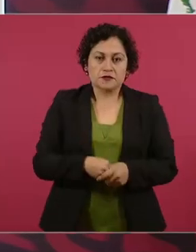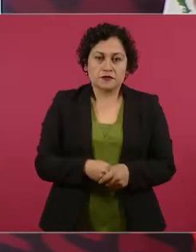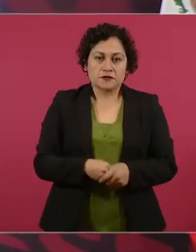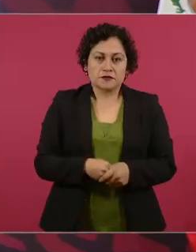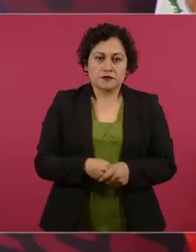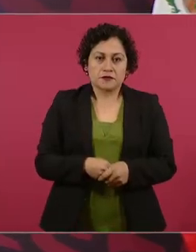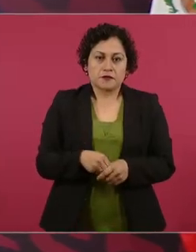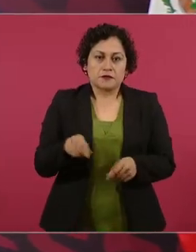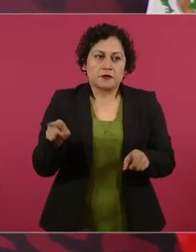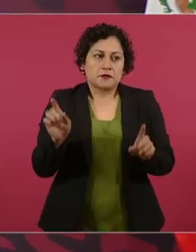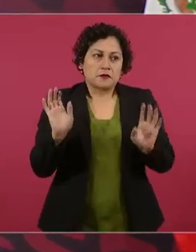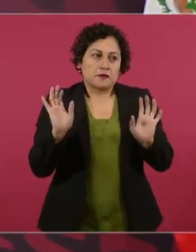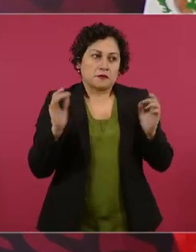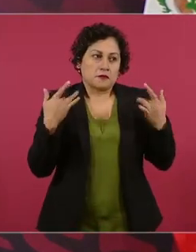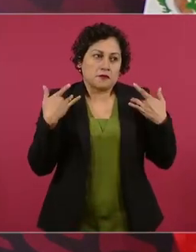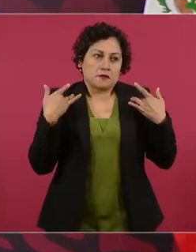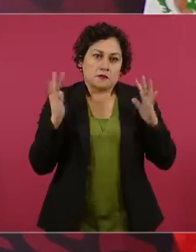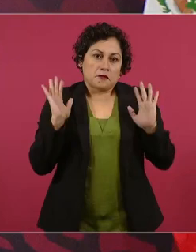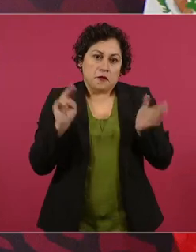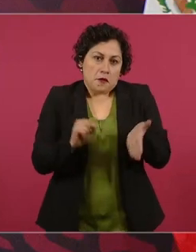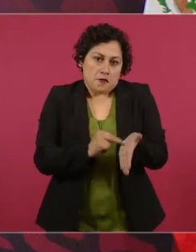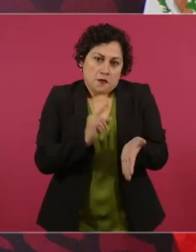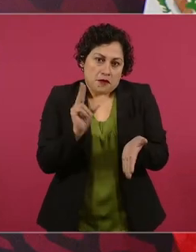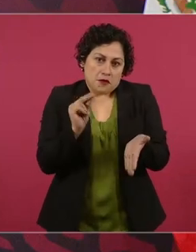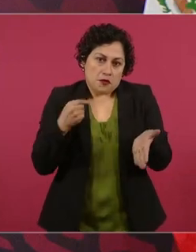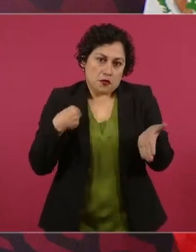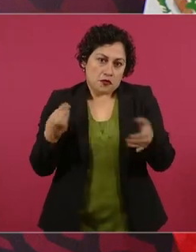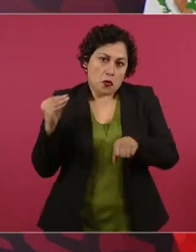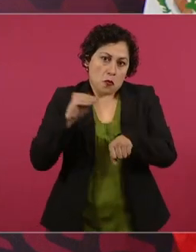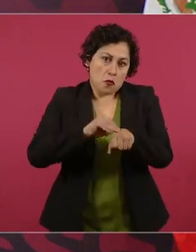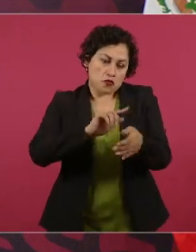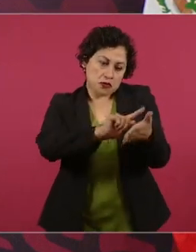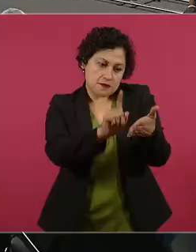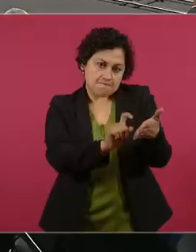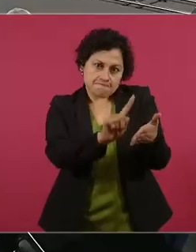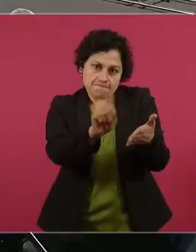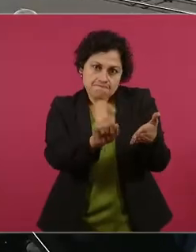firmé, dice, le puse signos de interrogación.